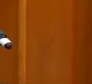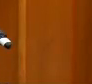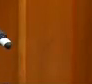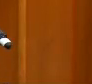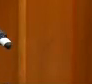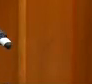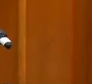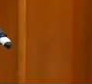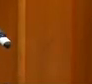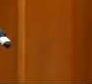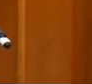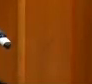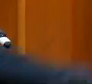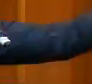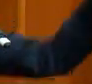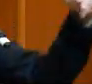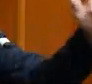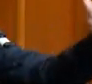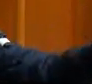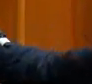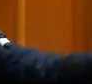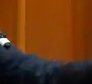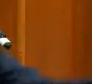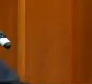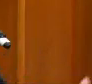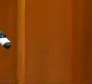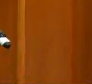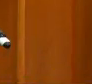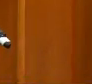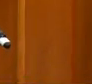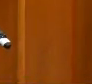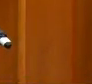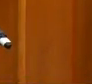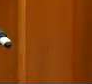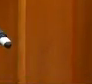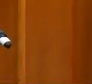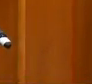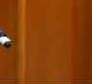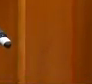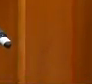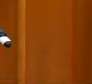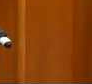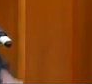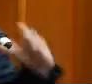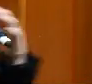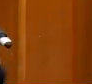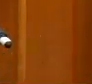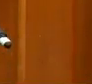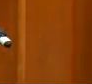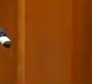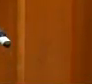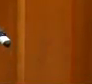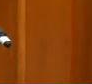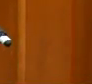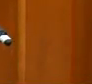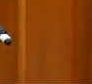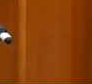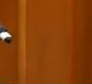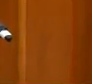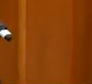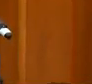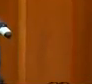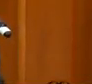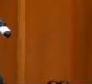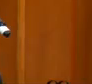pasión. He de correr hasta tus brazos y refugiarme en